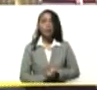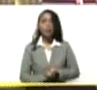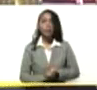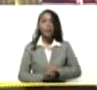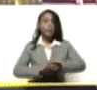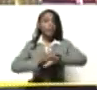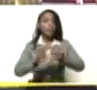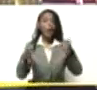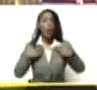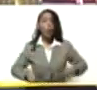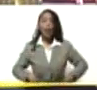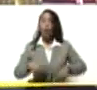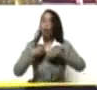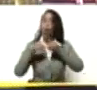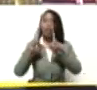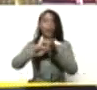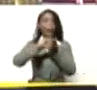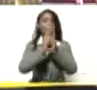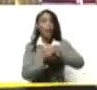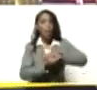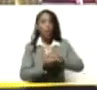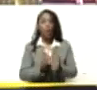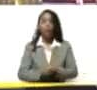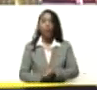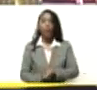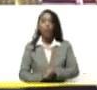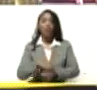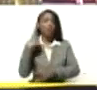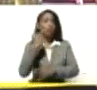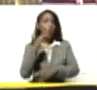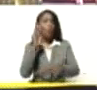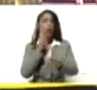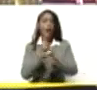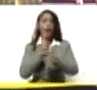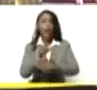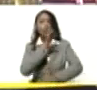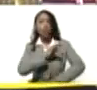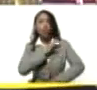ya la humanidad es otra, solo por las redes sociales.